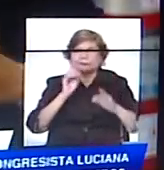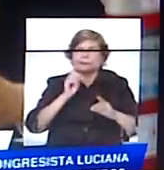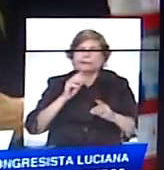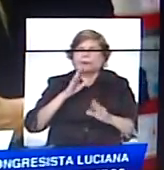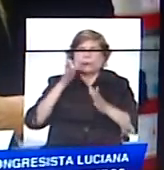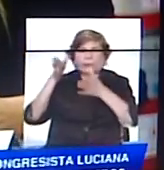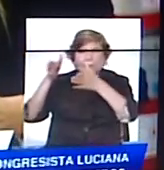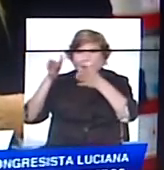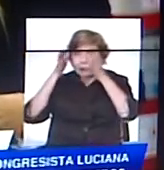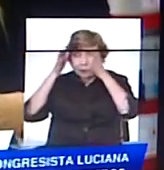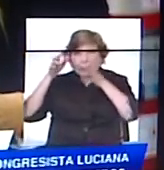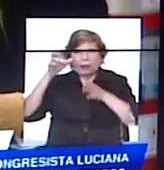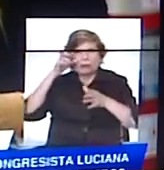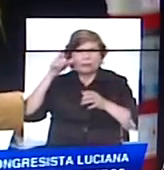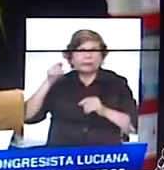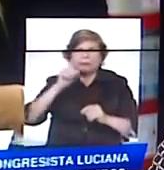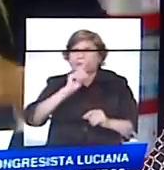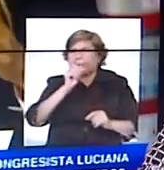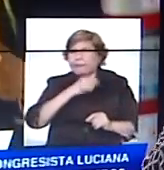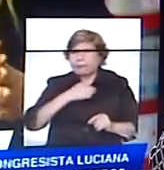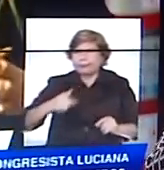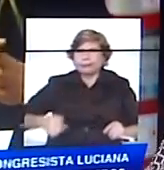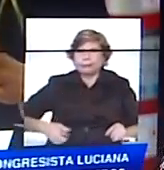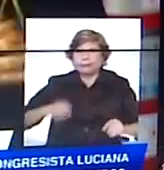en este caso. 1:03 PM. Eso queda.